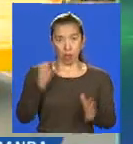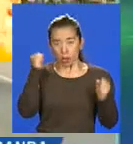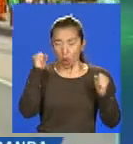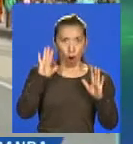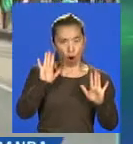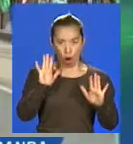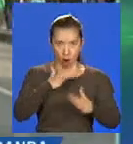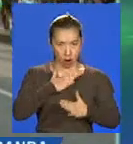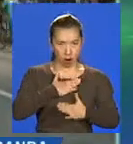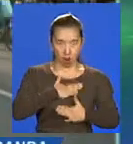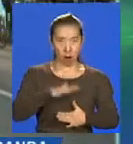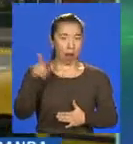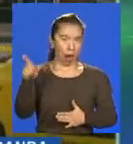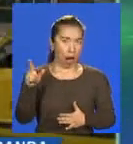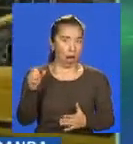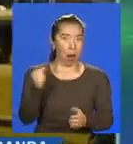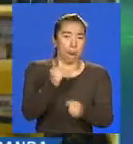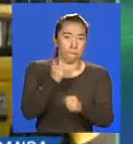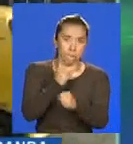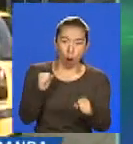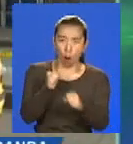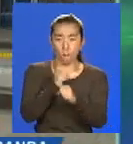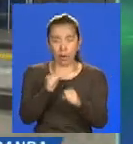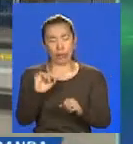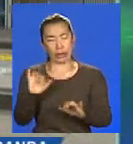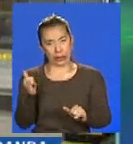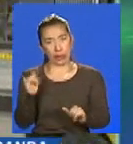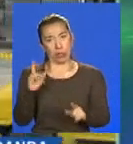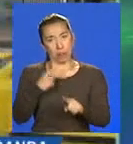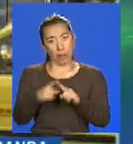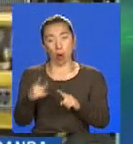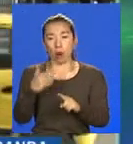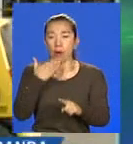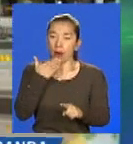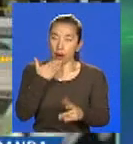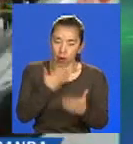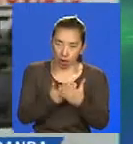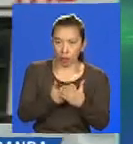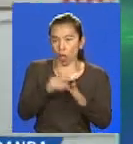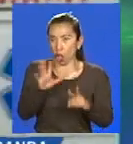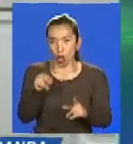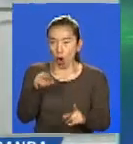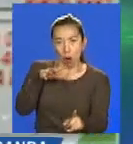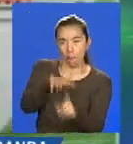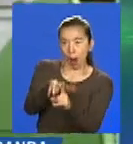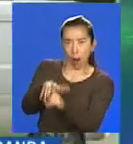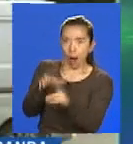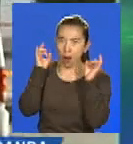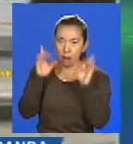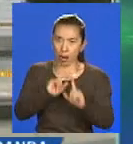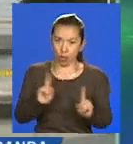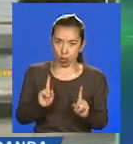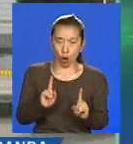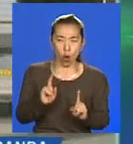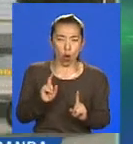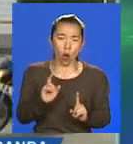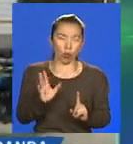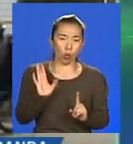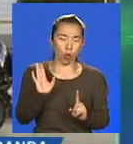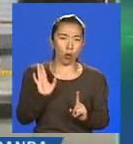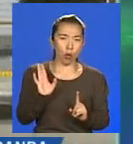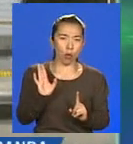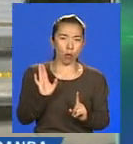una acción terrorista que afortunadamente no causó víctimas que lamentar. Tenemos como saldo de este atentado